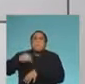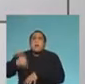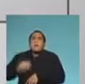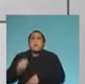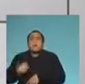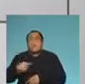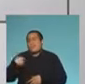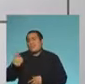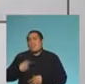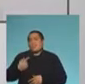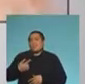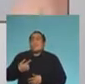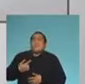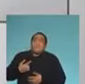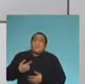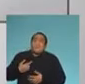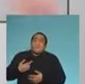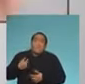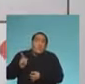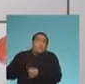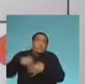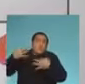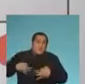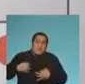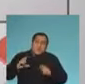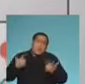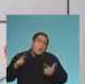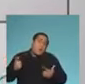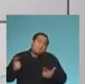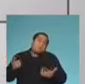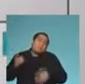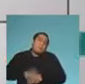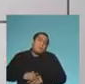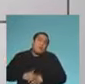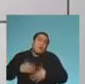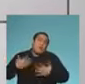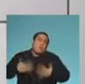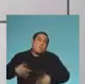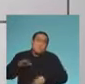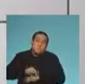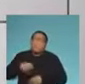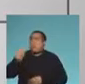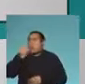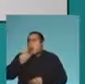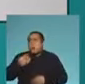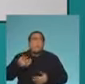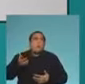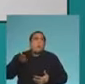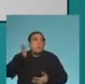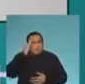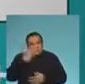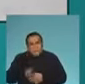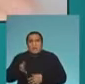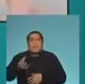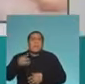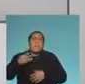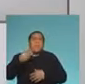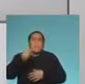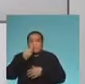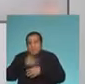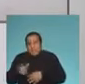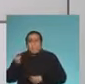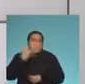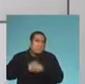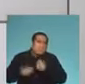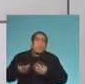buenos administradores de estos hábitos que construyen nuestra salud. Alimentación, descanso apropiado, actividad